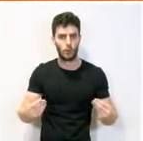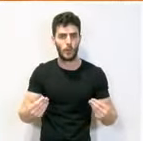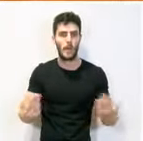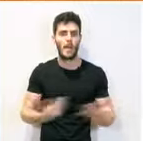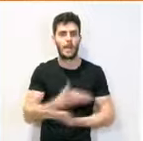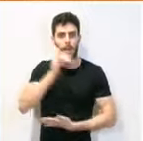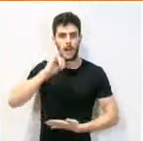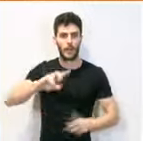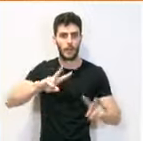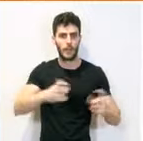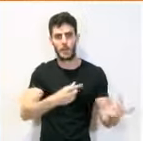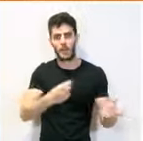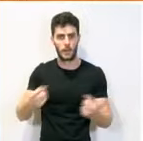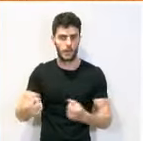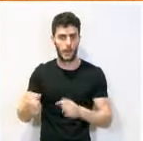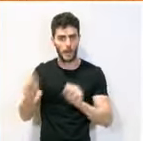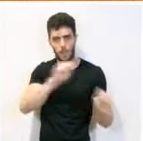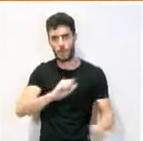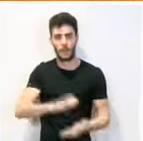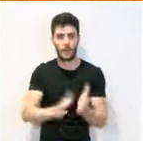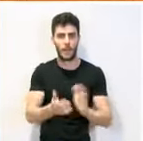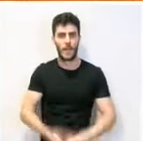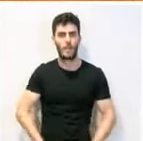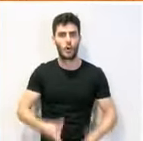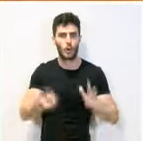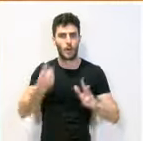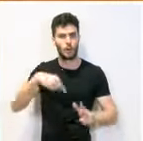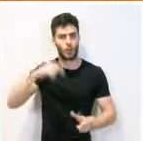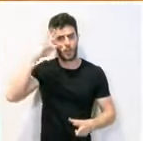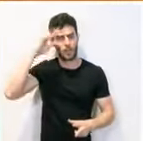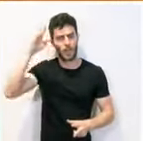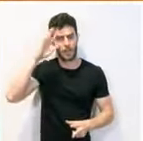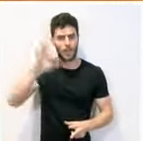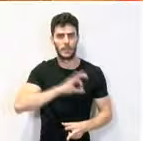esa necesidad de defensa de la democracia. Imagínense usted